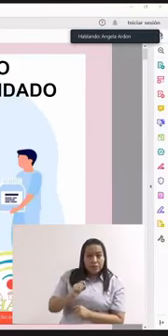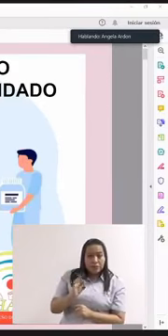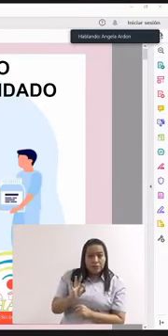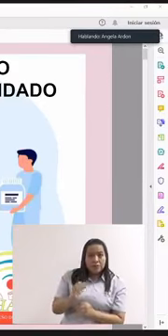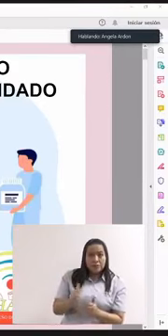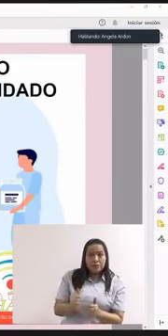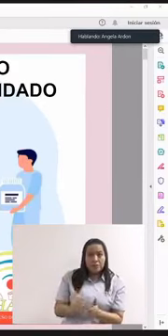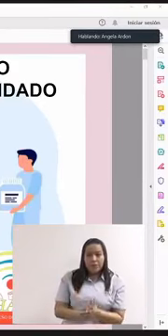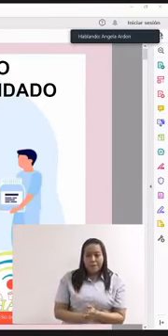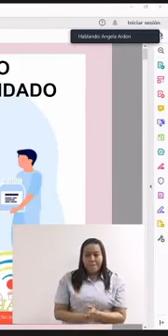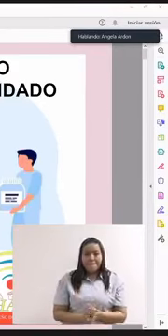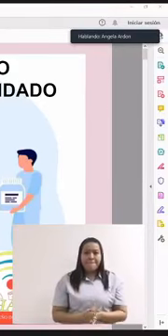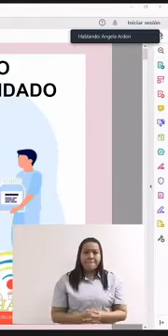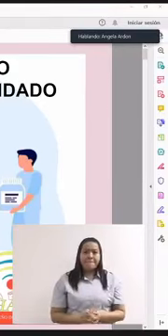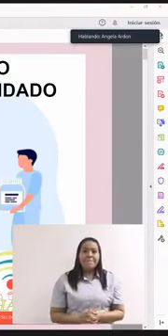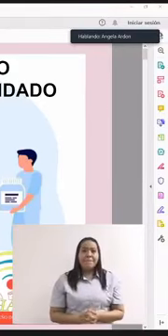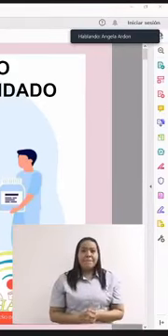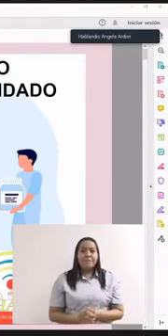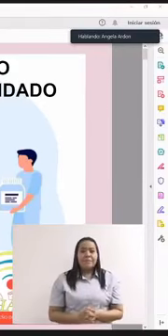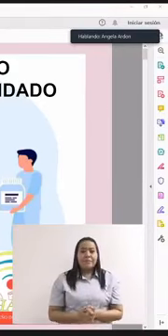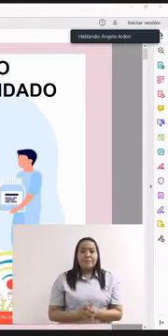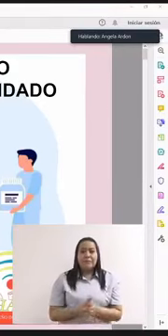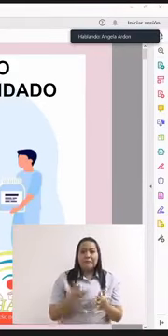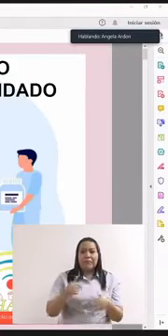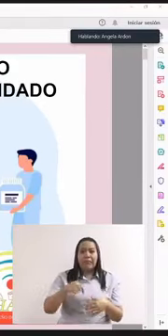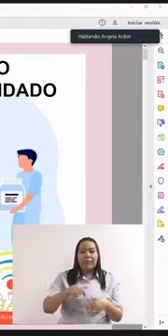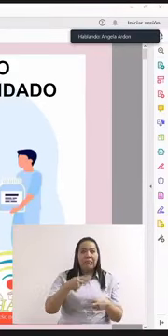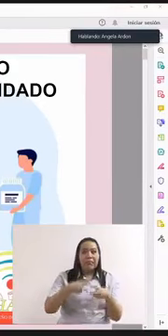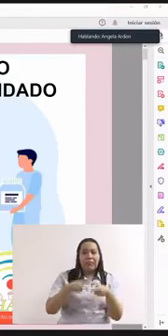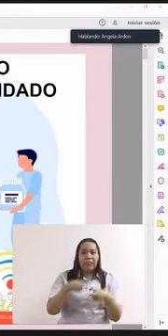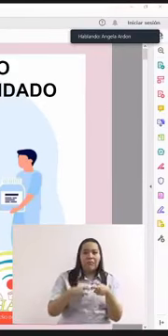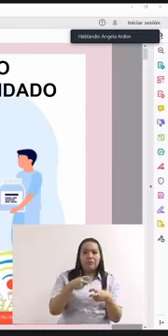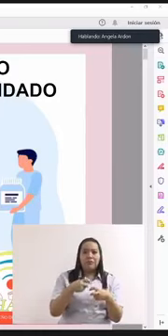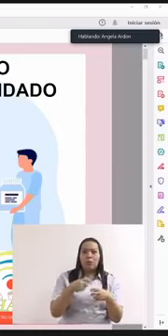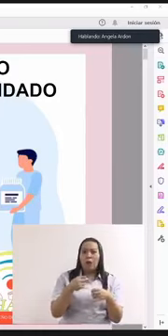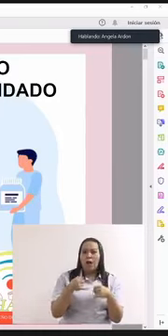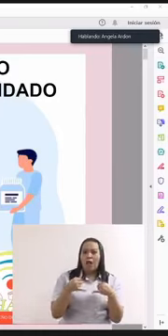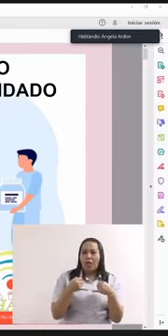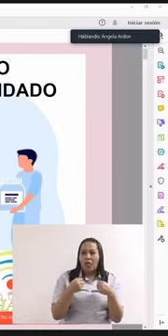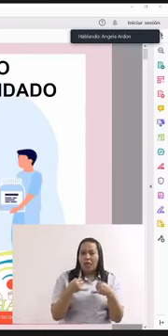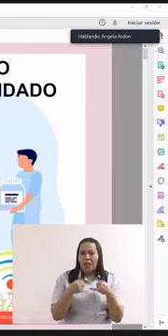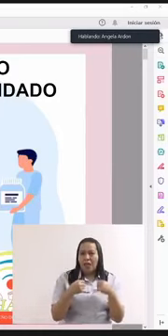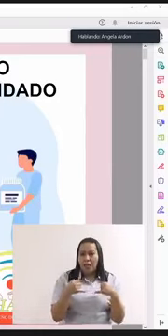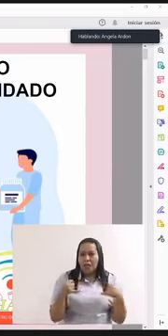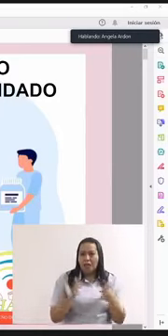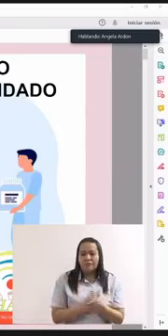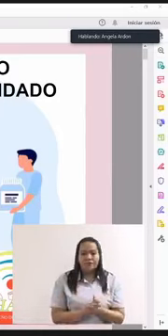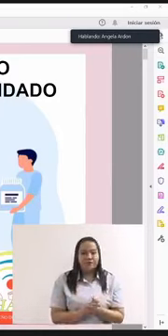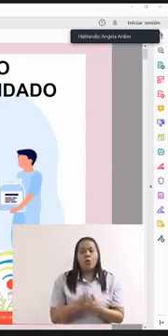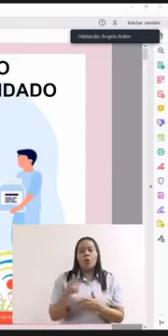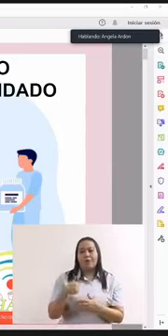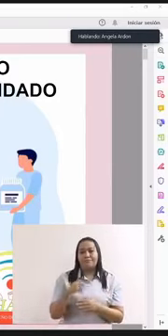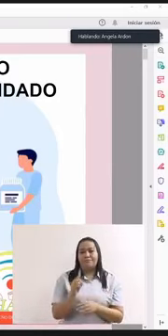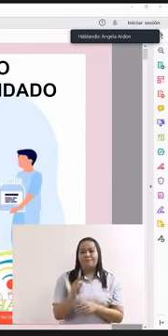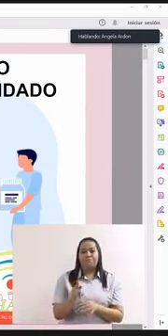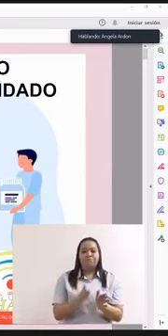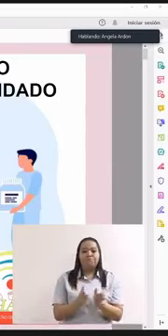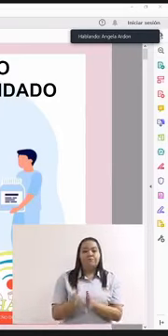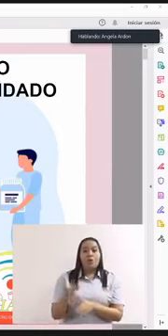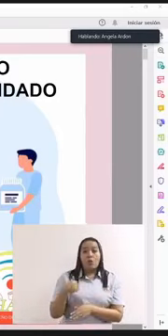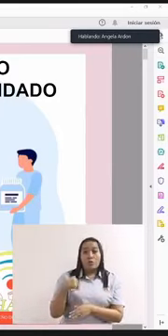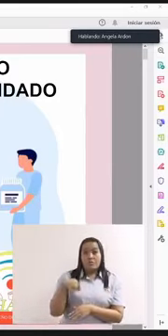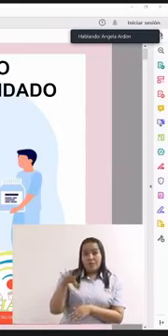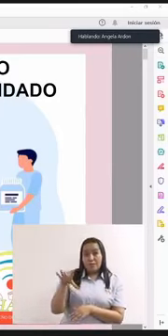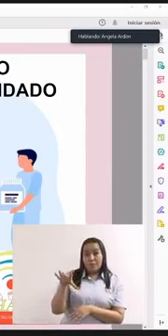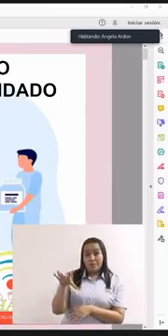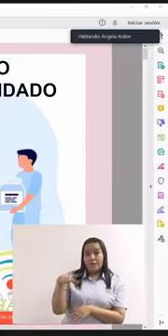con lo que es el internet. Bueno, entonces, cuando me invitaron el Comité Pro Ciegos y Sordos de Guatemala